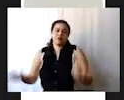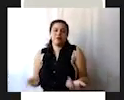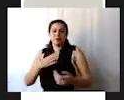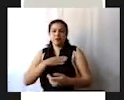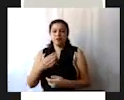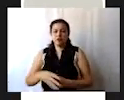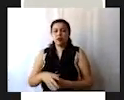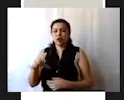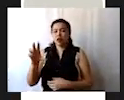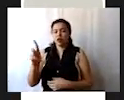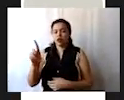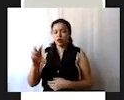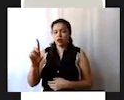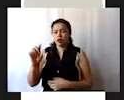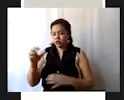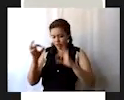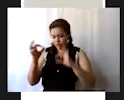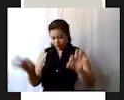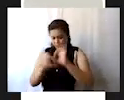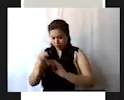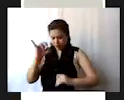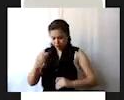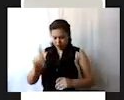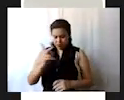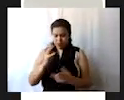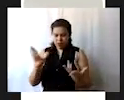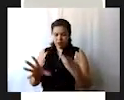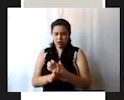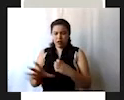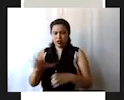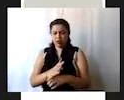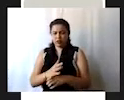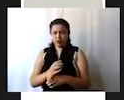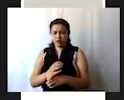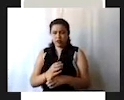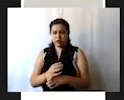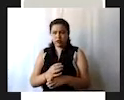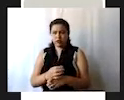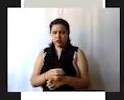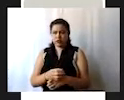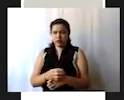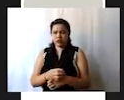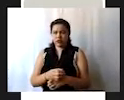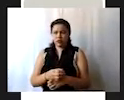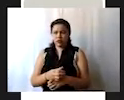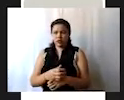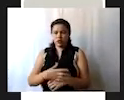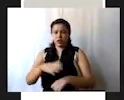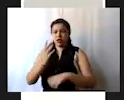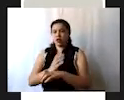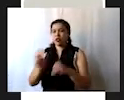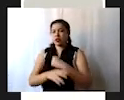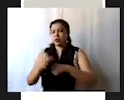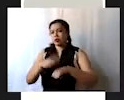los ODS son importantes, hay pues cuestiones que aquí sí se busca que tengan prioridad. Y la base,